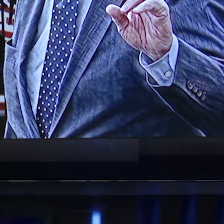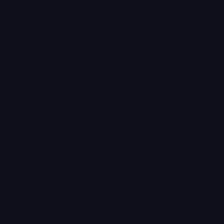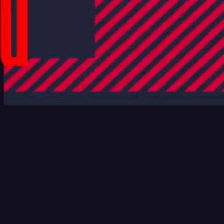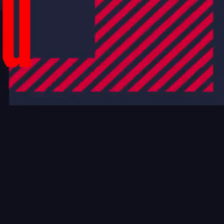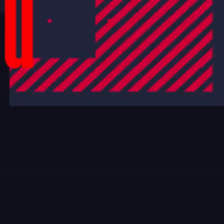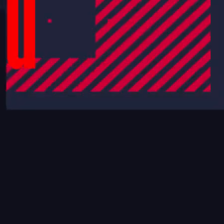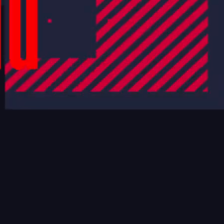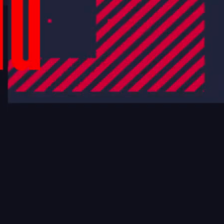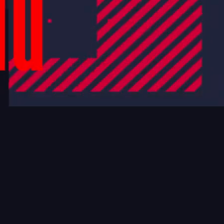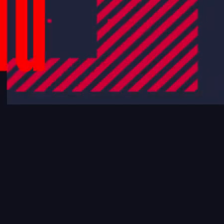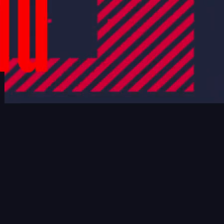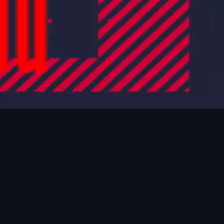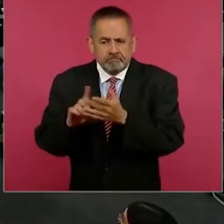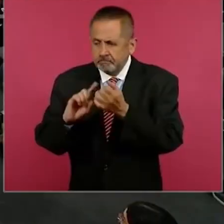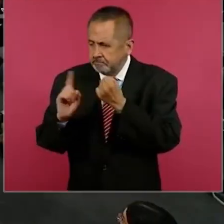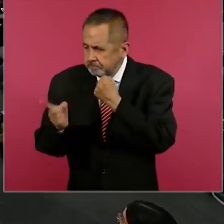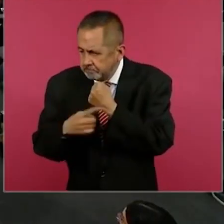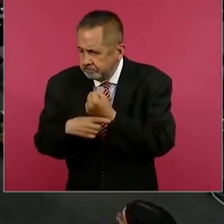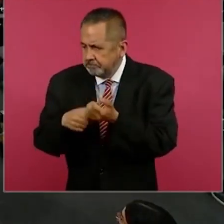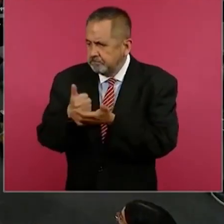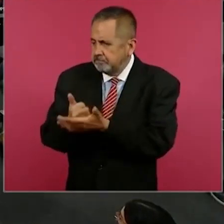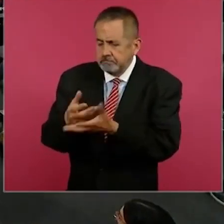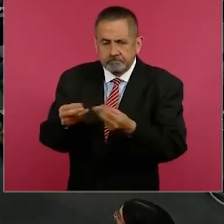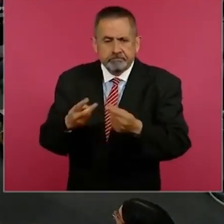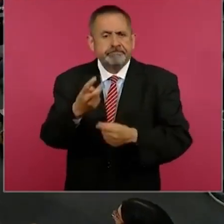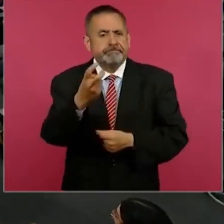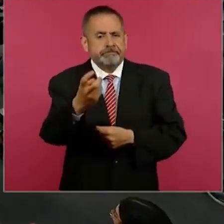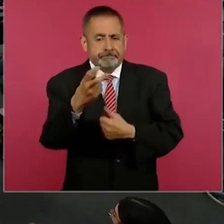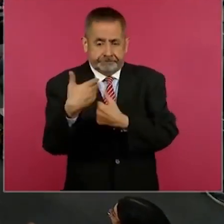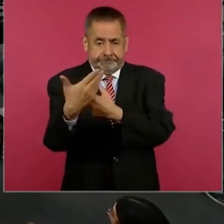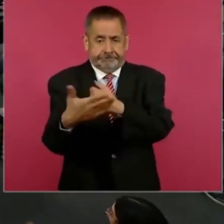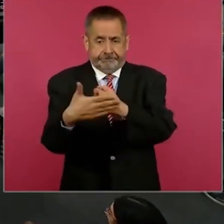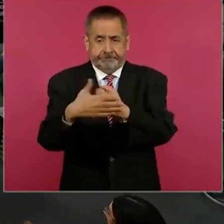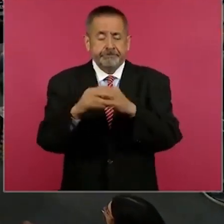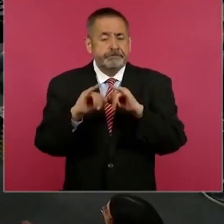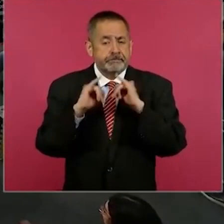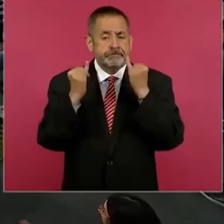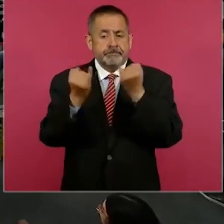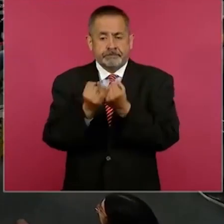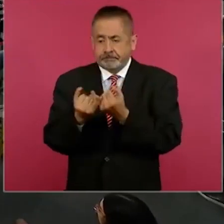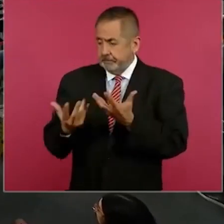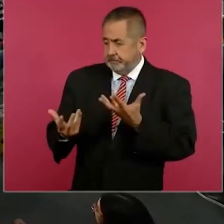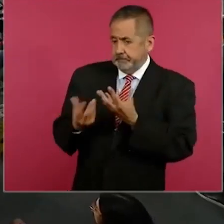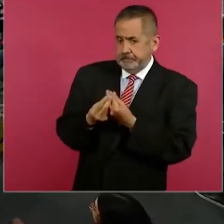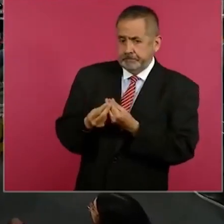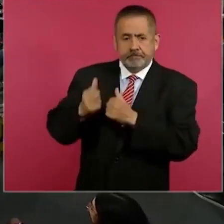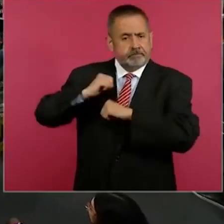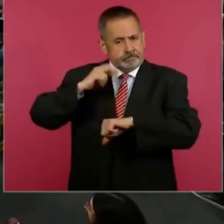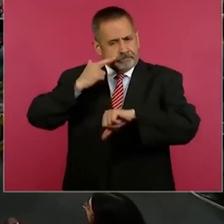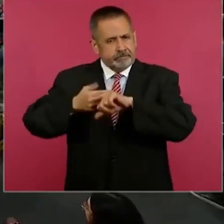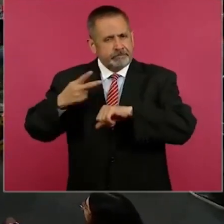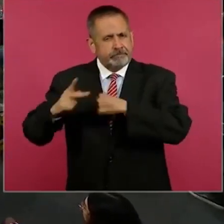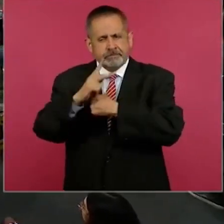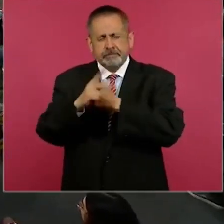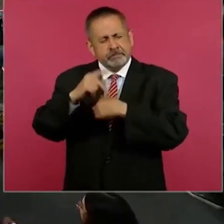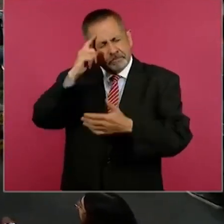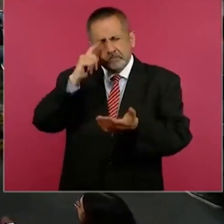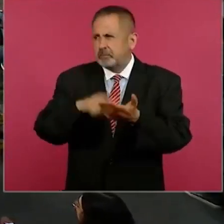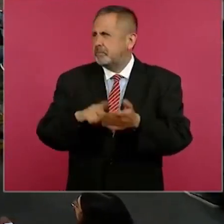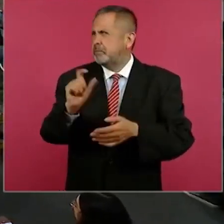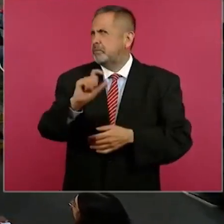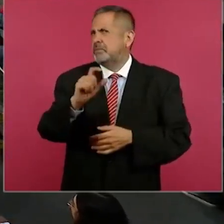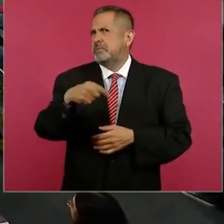el mandatar por eso vamos a tener esta reunión con los cancilleres yo creo